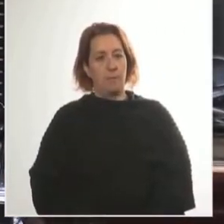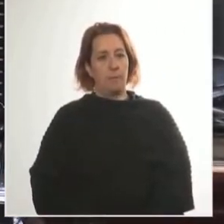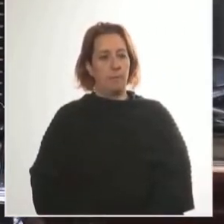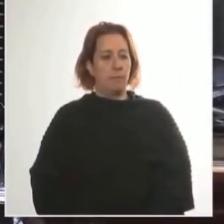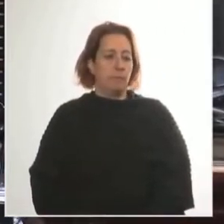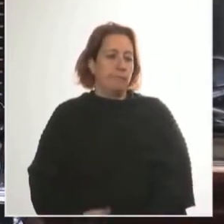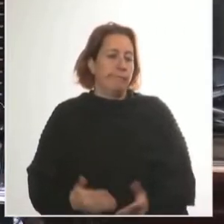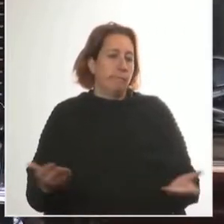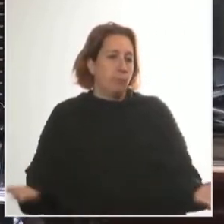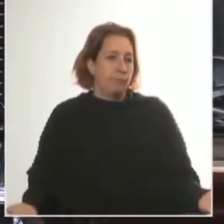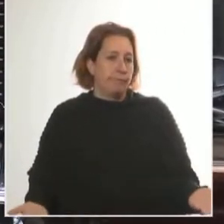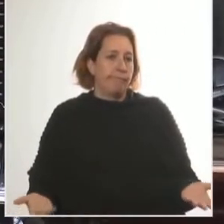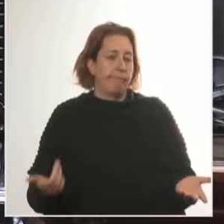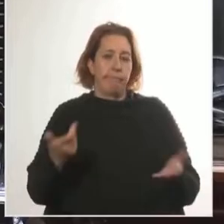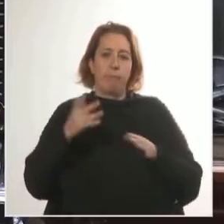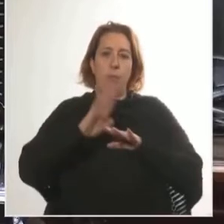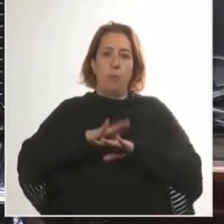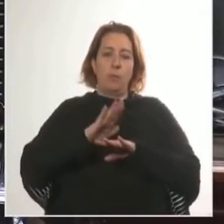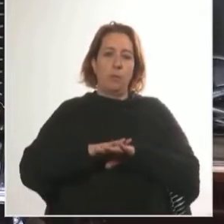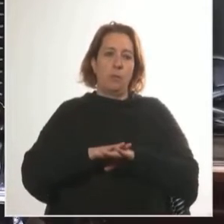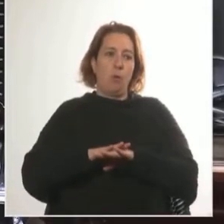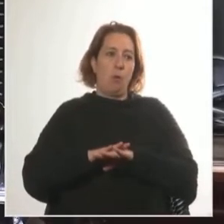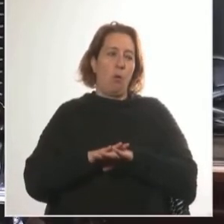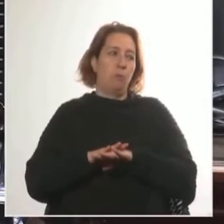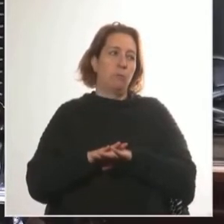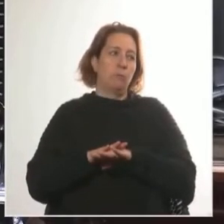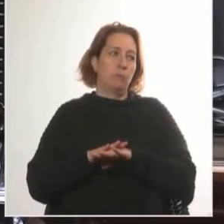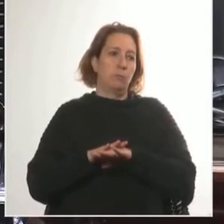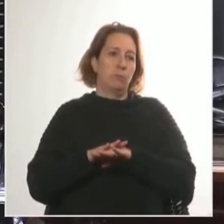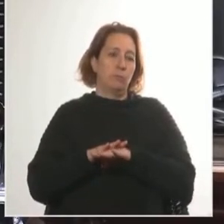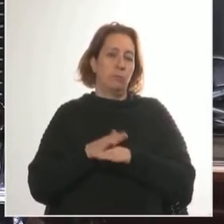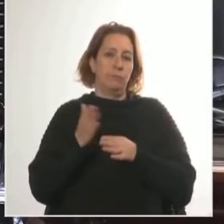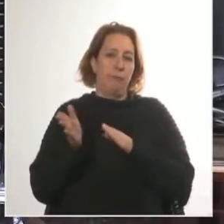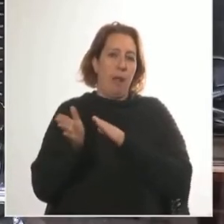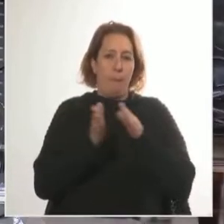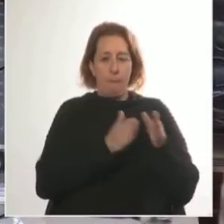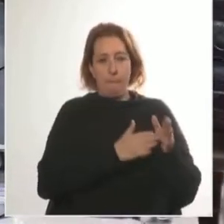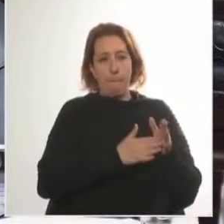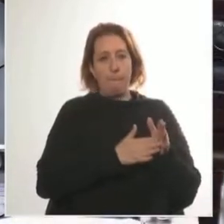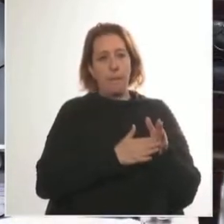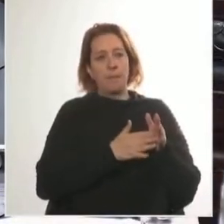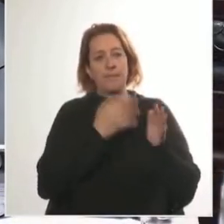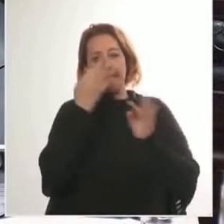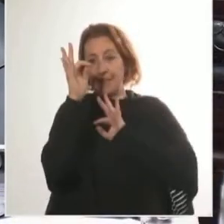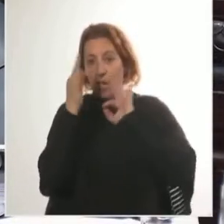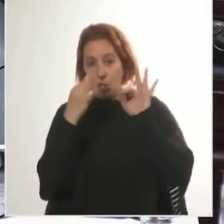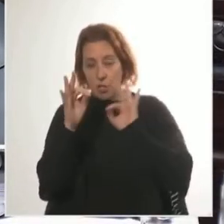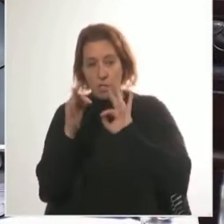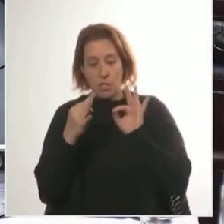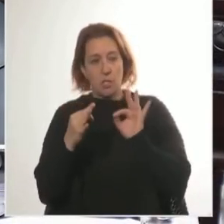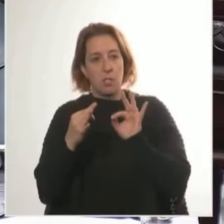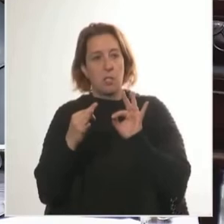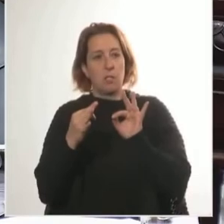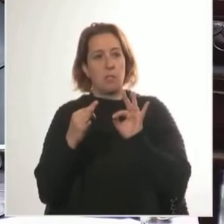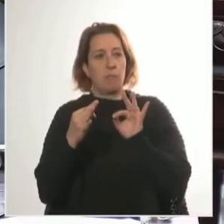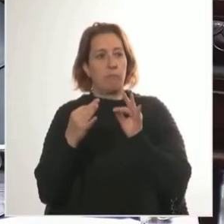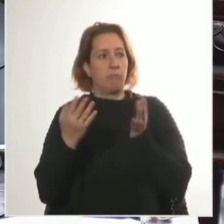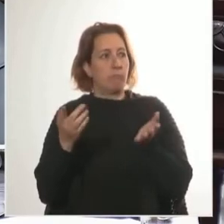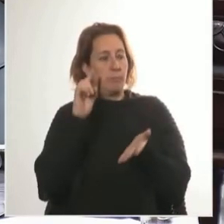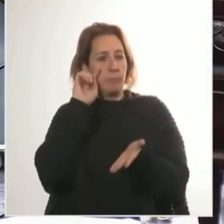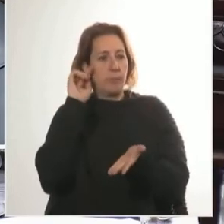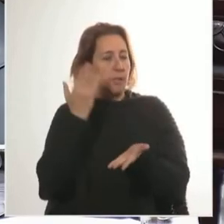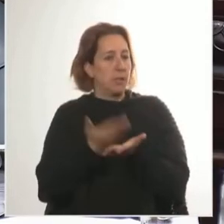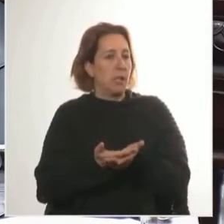Bueno, es una instancia en donde, más allá de detalles, están